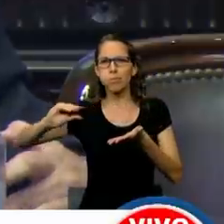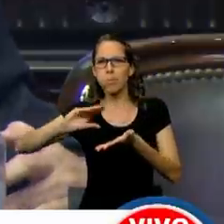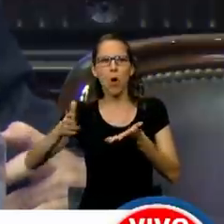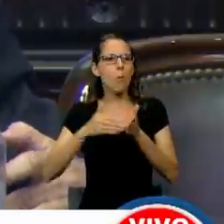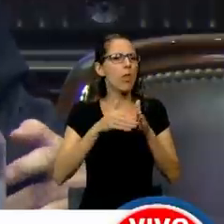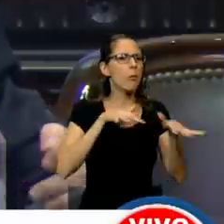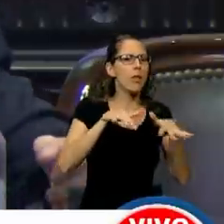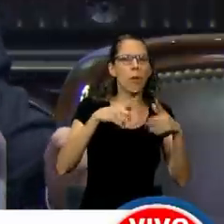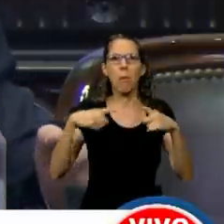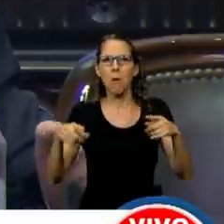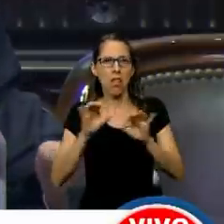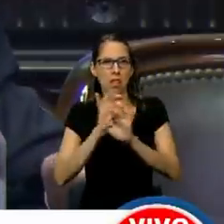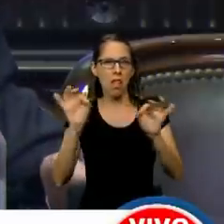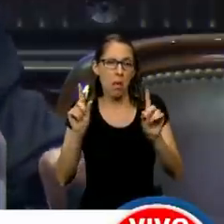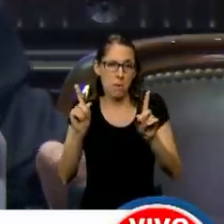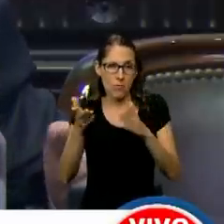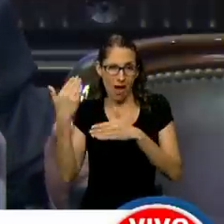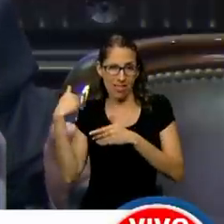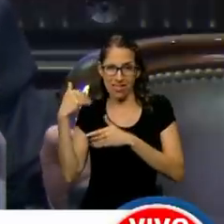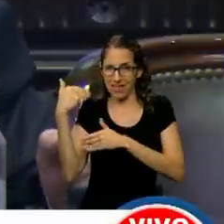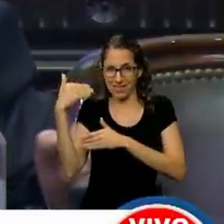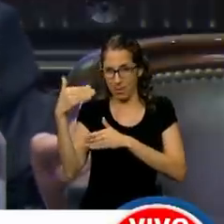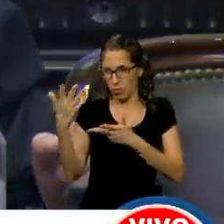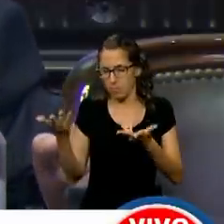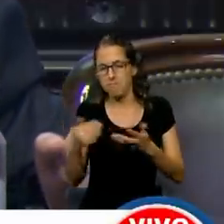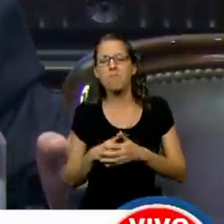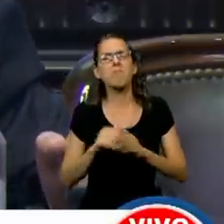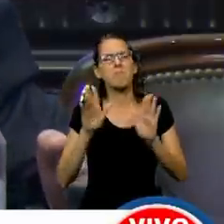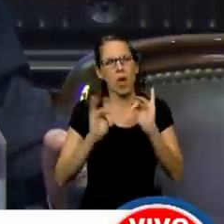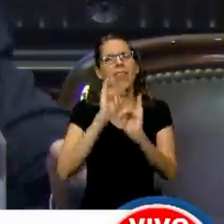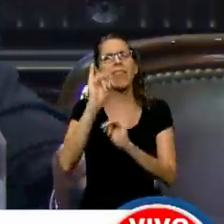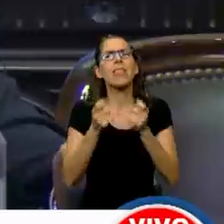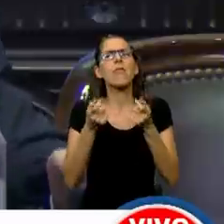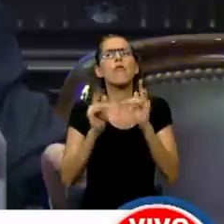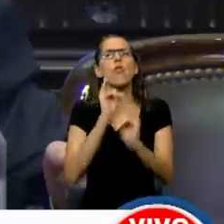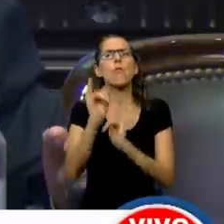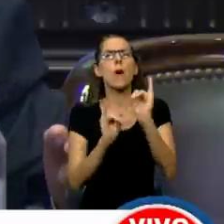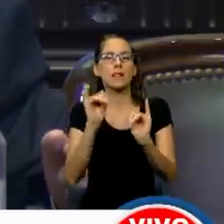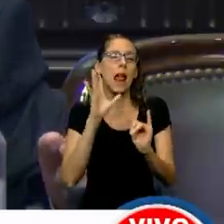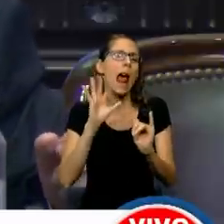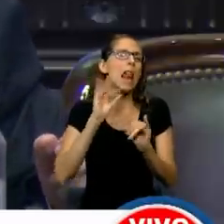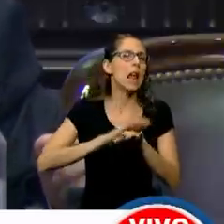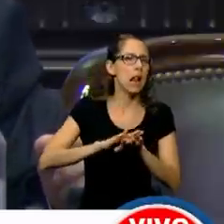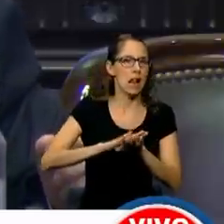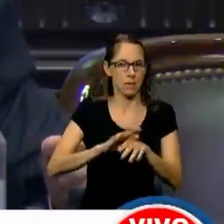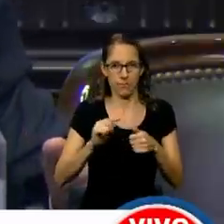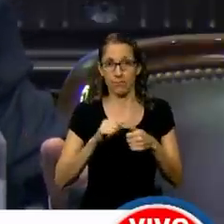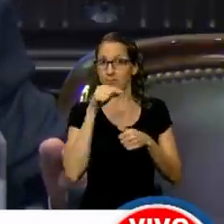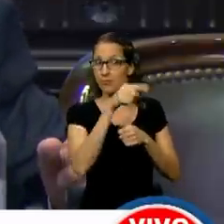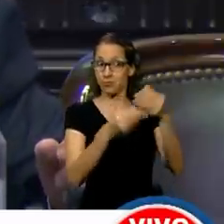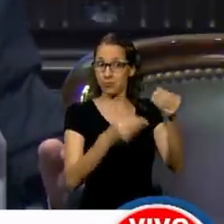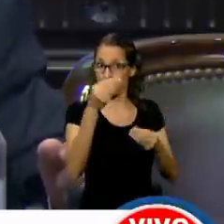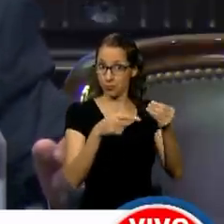decía que me ofrecieron la palabra oleada algunos pequeños datos más para ir empezando entrando en calor en este presupuesto